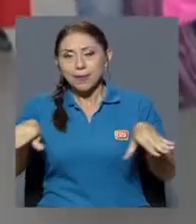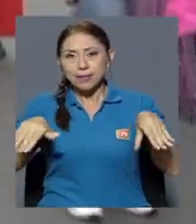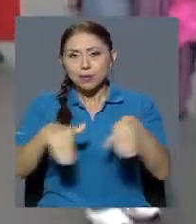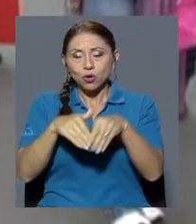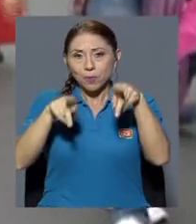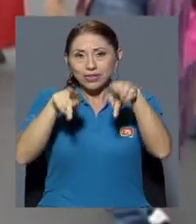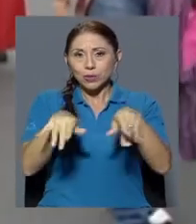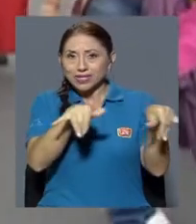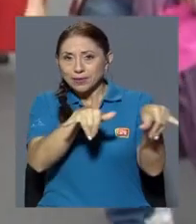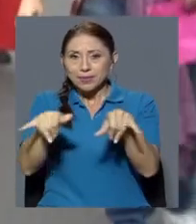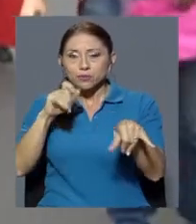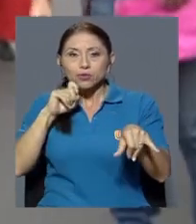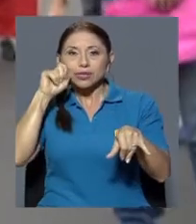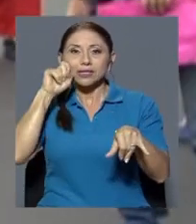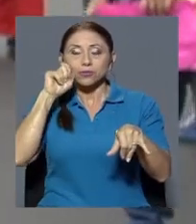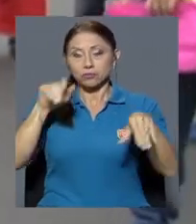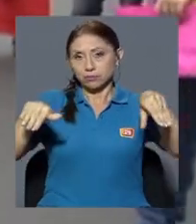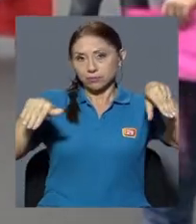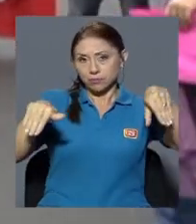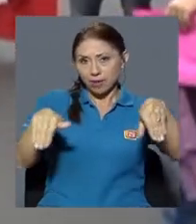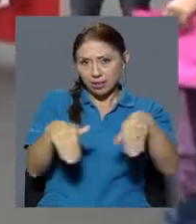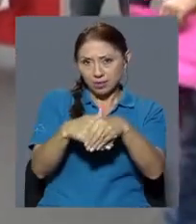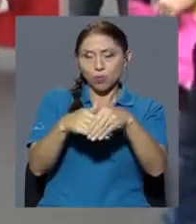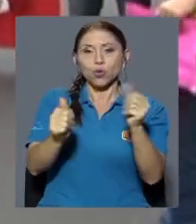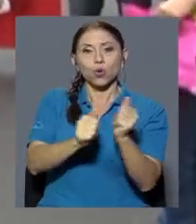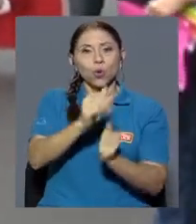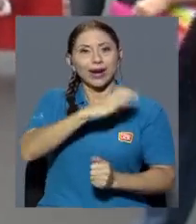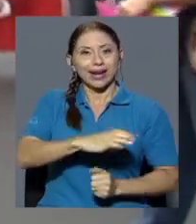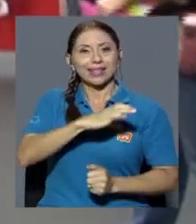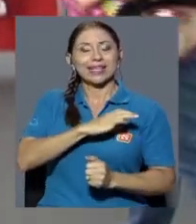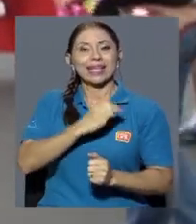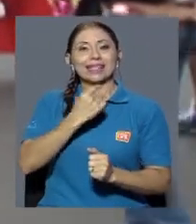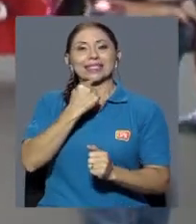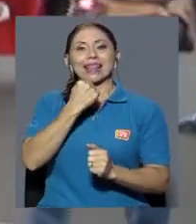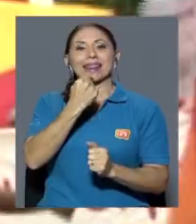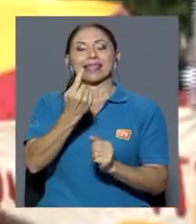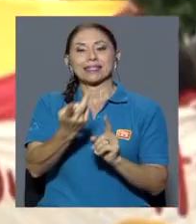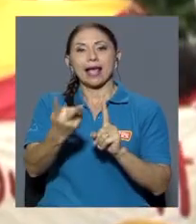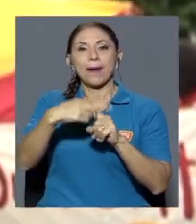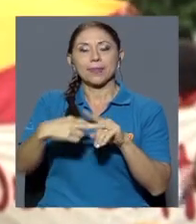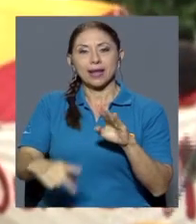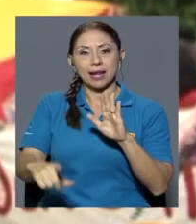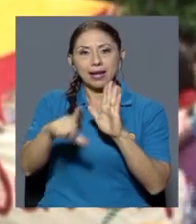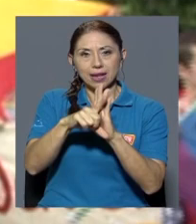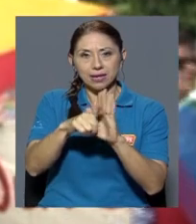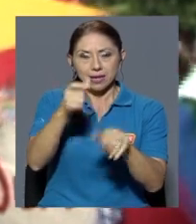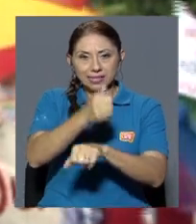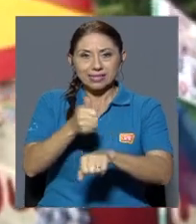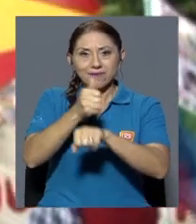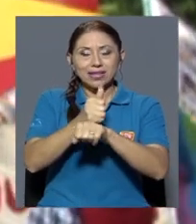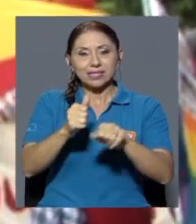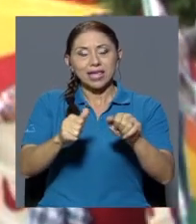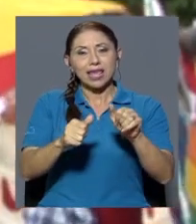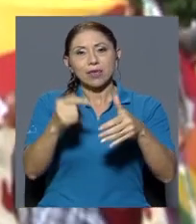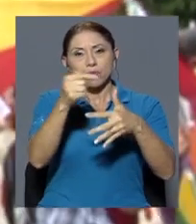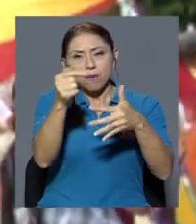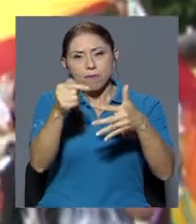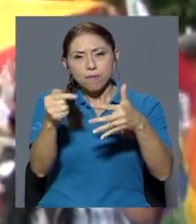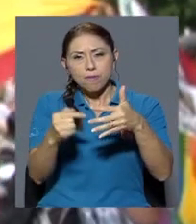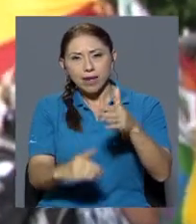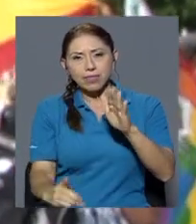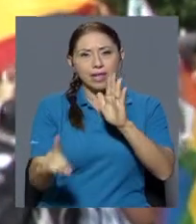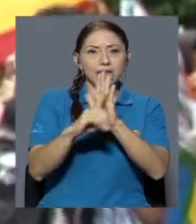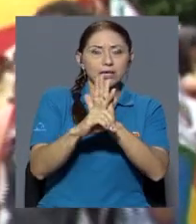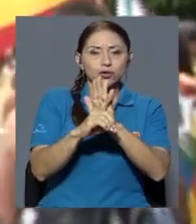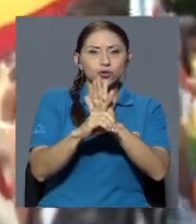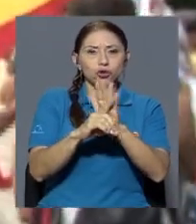matrimonio como tal bajo las calidades que le otorga la ley establece una serie de derechos que no podríamos decir deberían